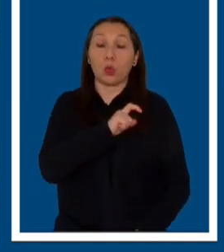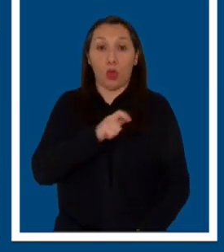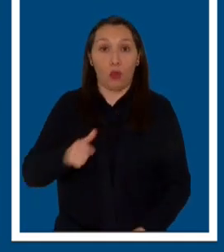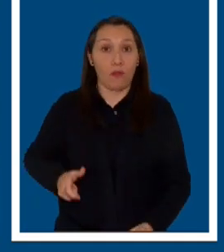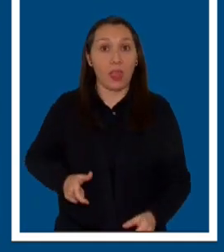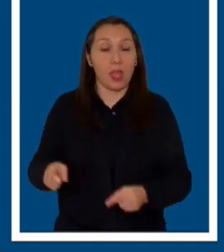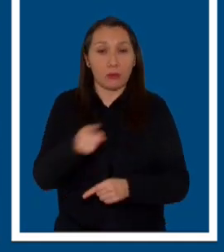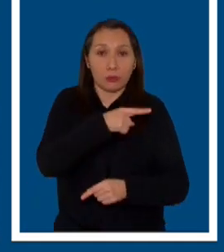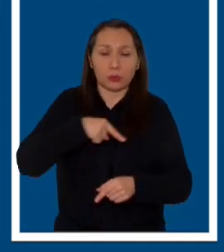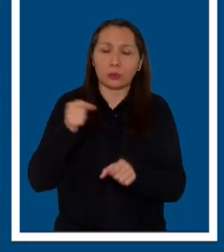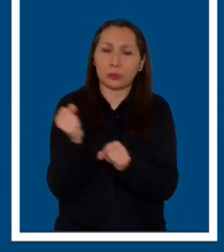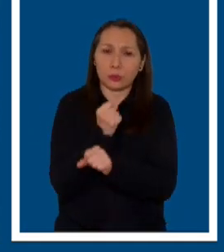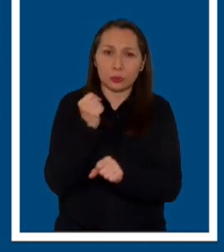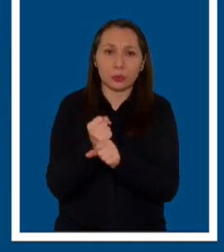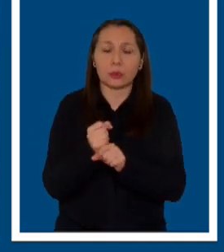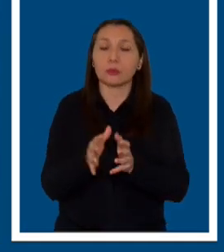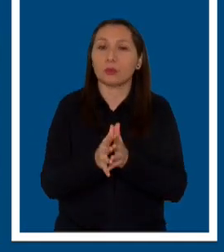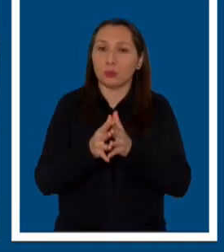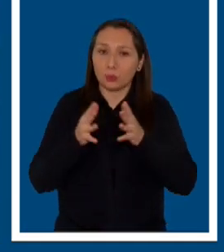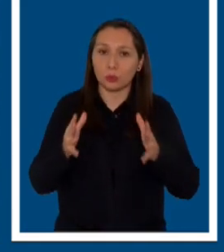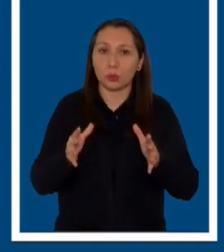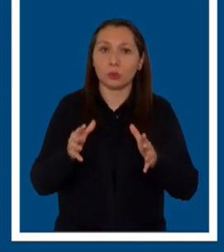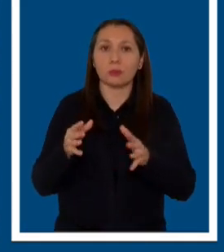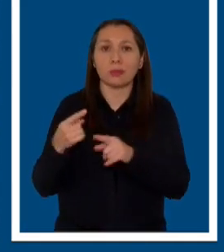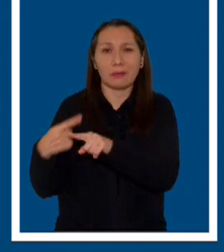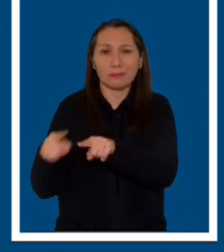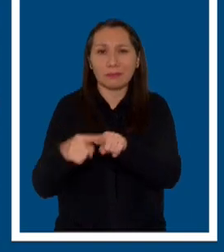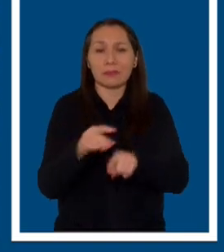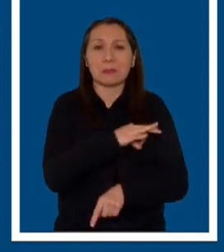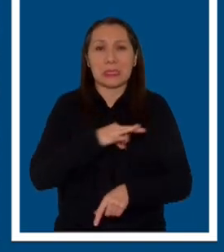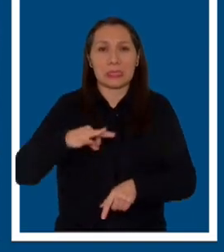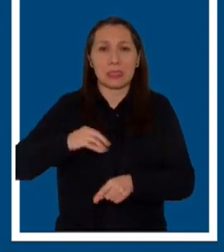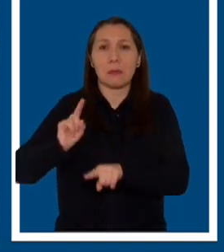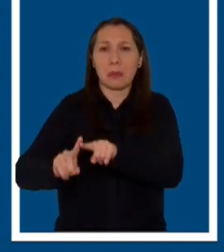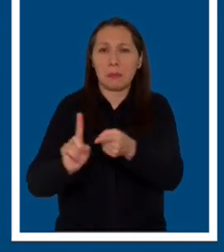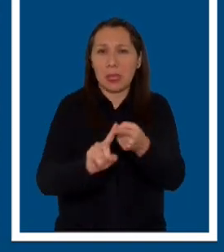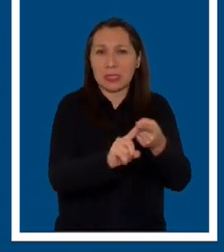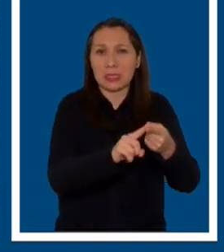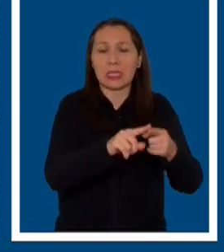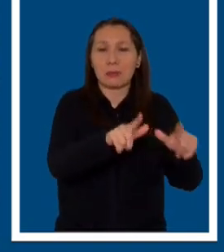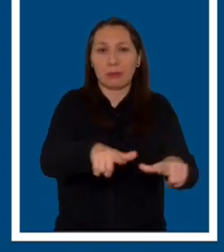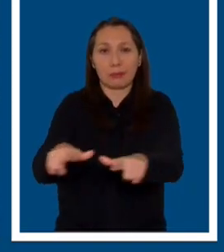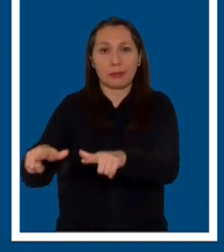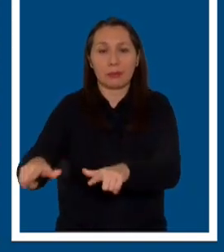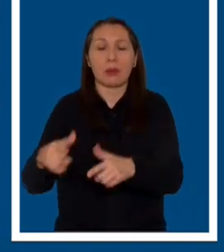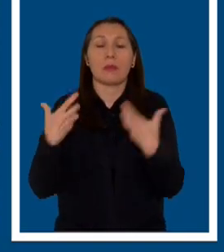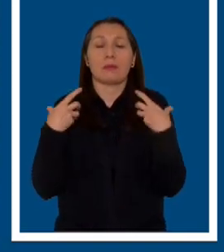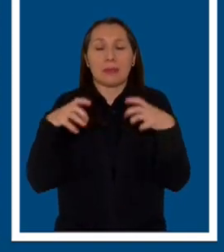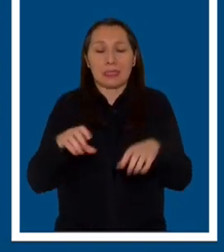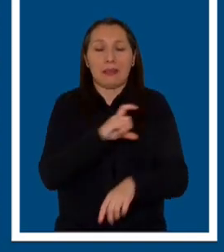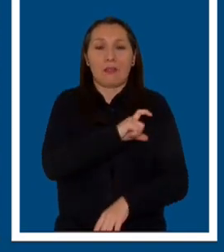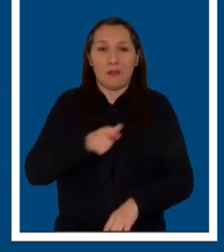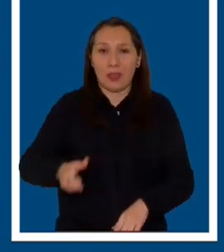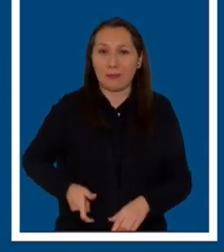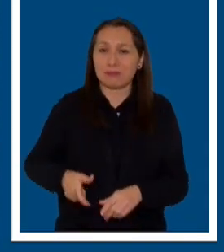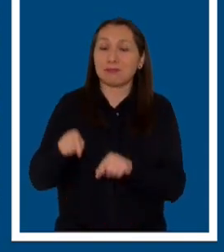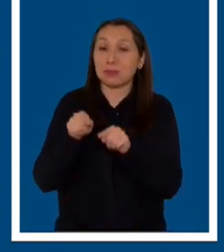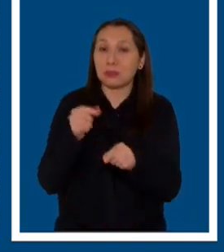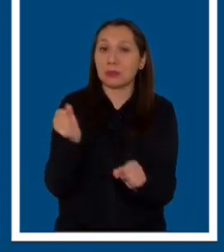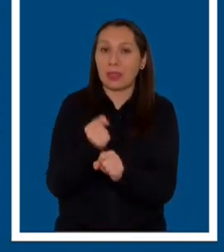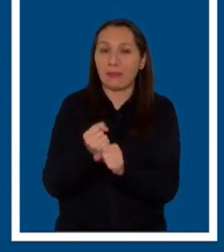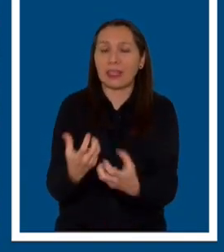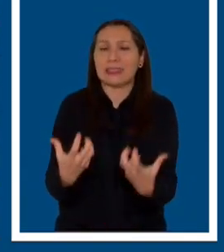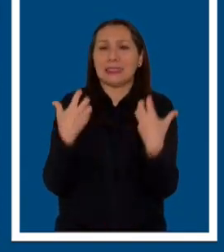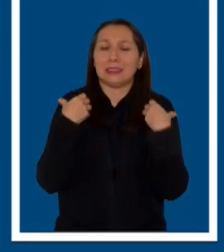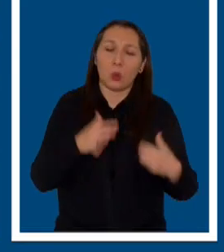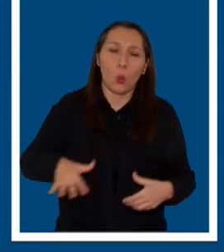porque ha sido un trabajo totalmente interministerial también con la gobernaciones con la delegaciones esto es un trabajo de